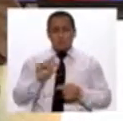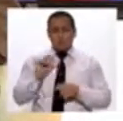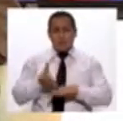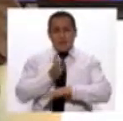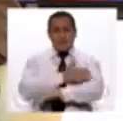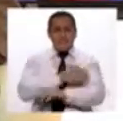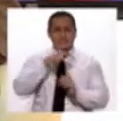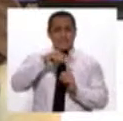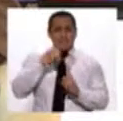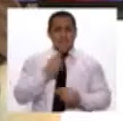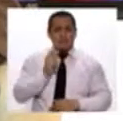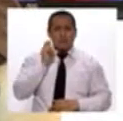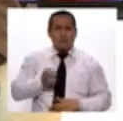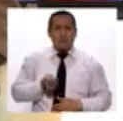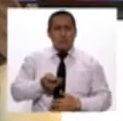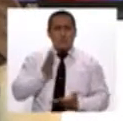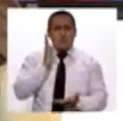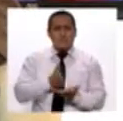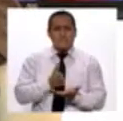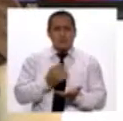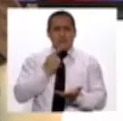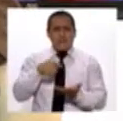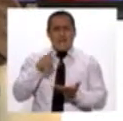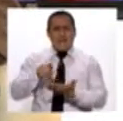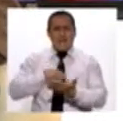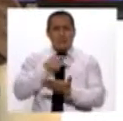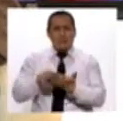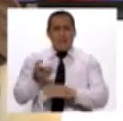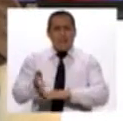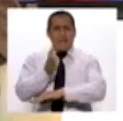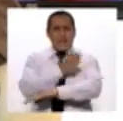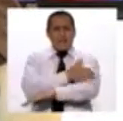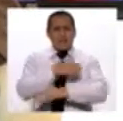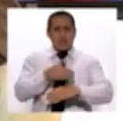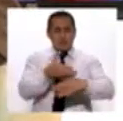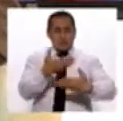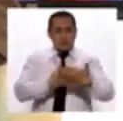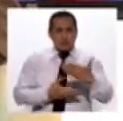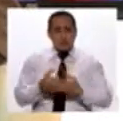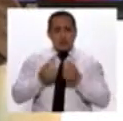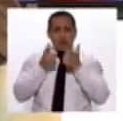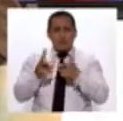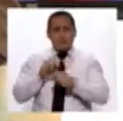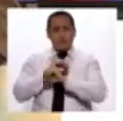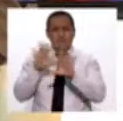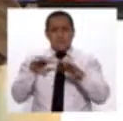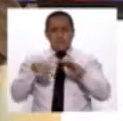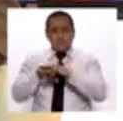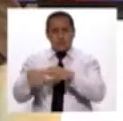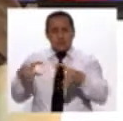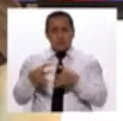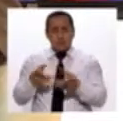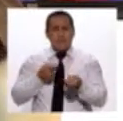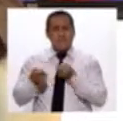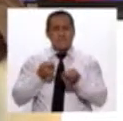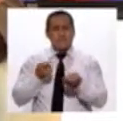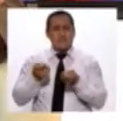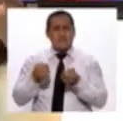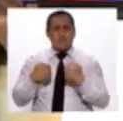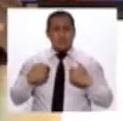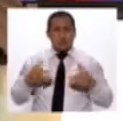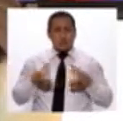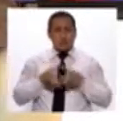sentencia del Tribunal Constitucional que dejó sin efecto un anterior precedente vinculante sobre el control difuso en sede administrativa.